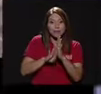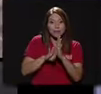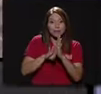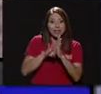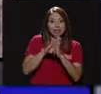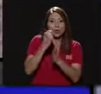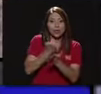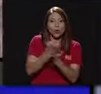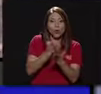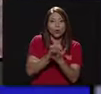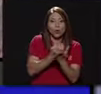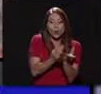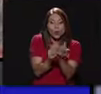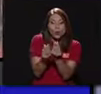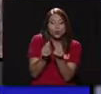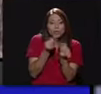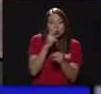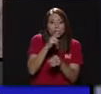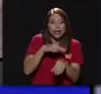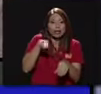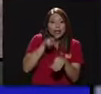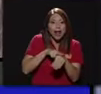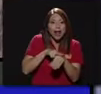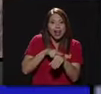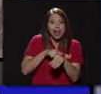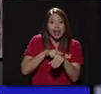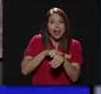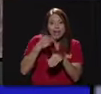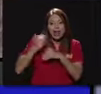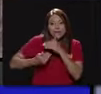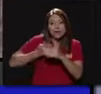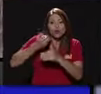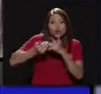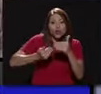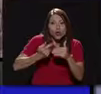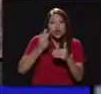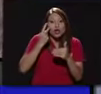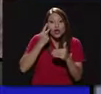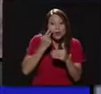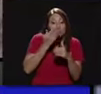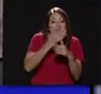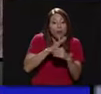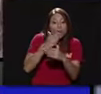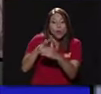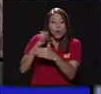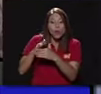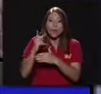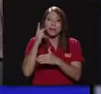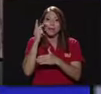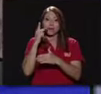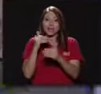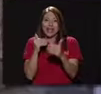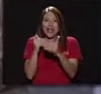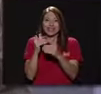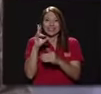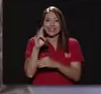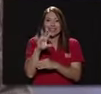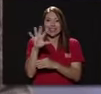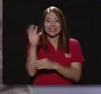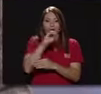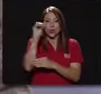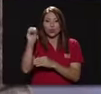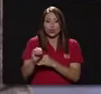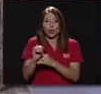económico, la producción nacional, la evolución en los últimos años, lo que vemos es que la mayor parte, casi un 75%